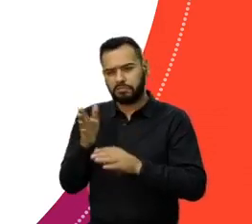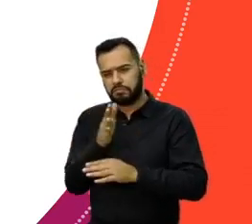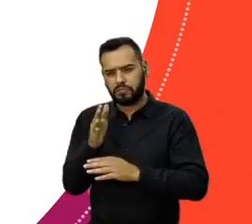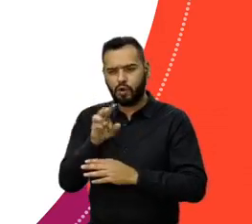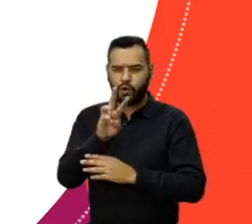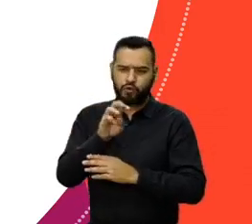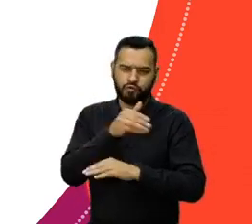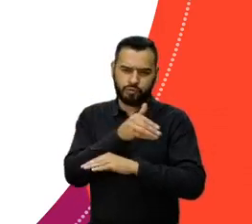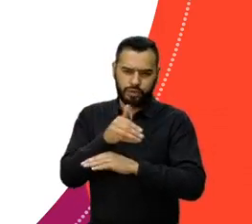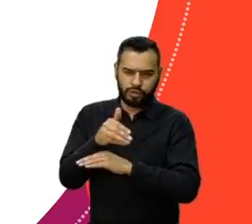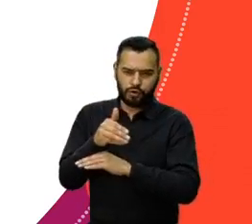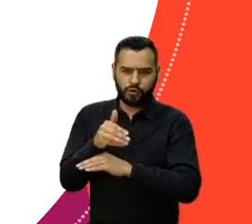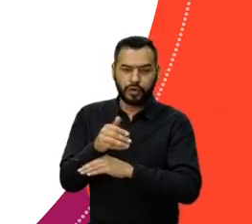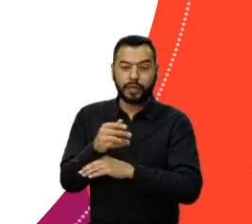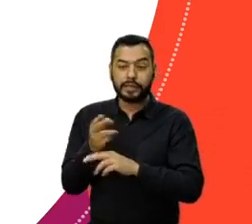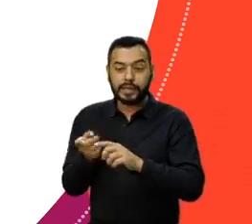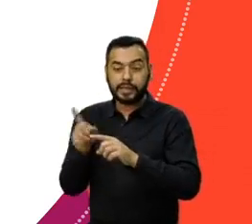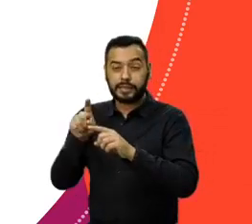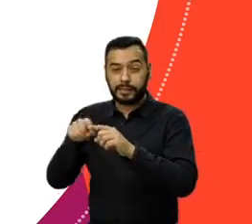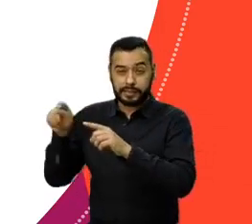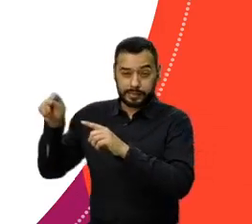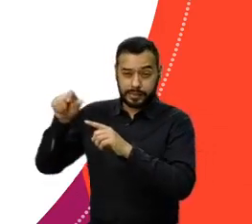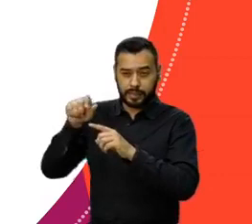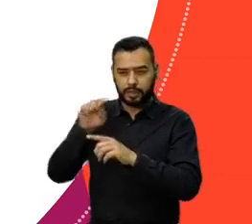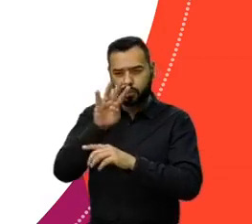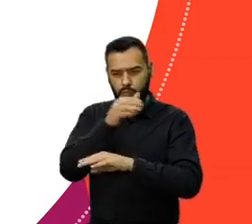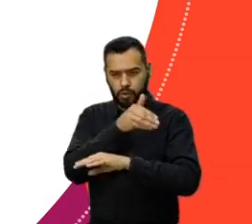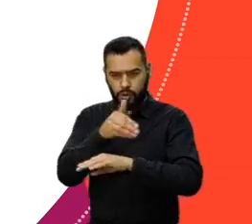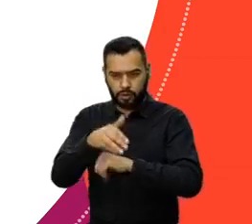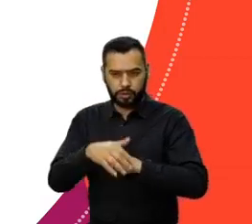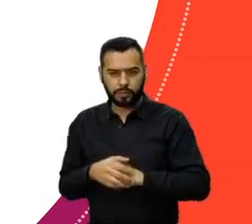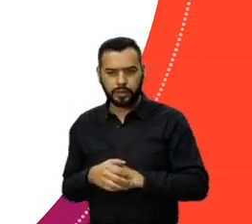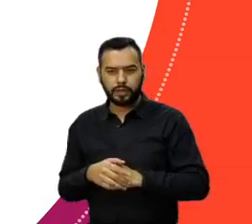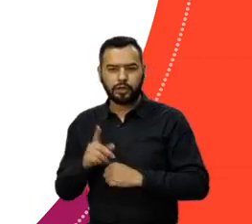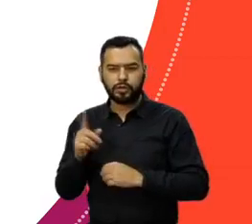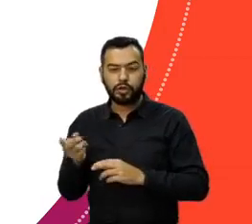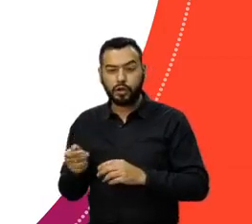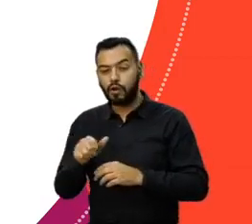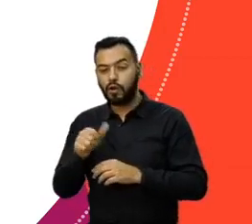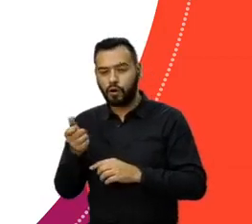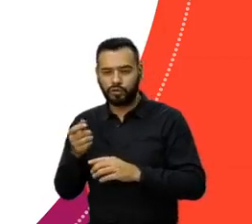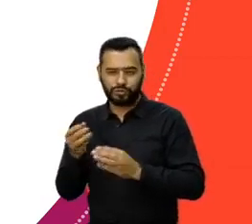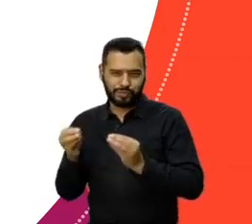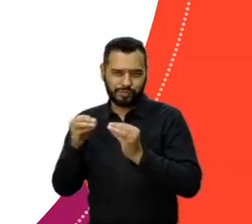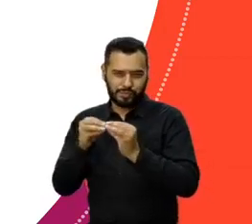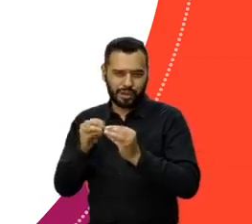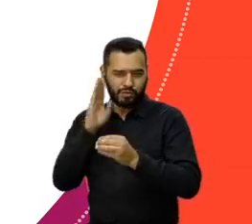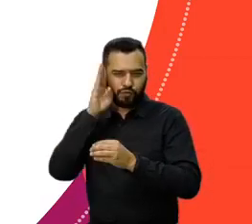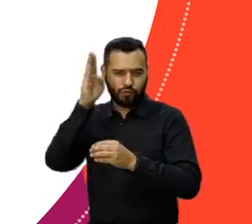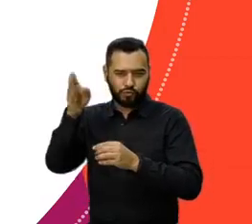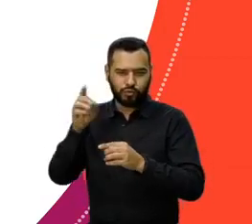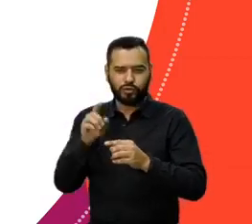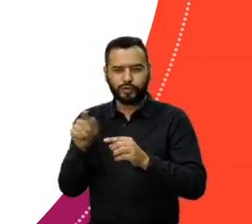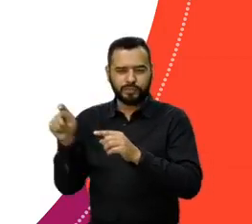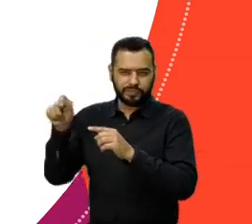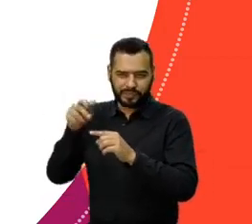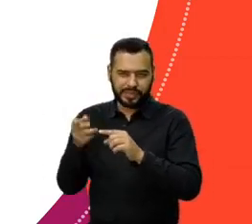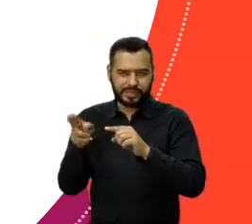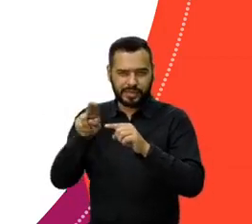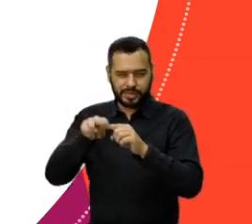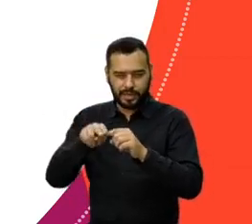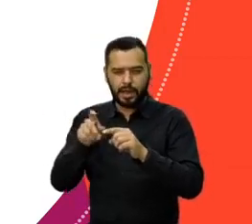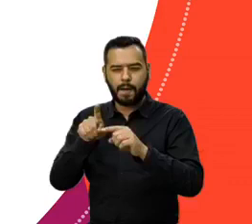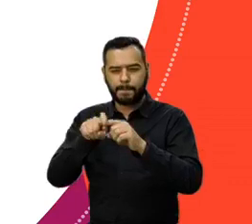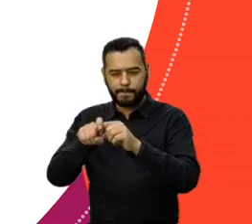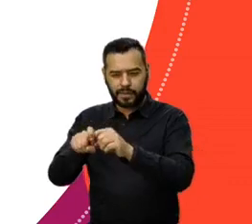estar entre los 8 millones de pesos cesantías a la fecha de 4 millones y estaríamos hablando nuevamente de montos futuros cesantías y primal de